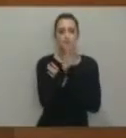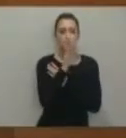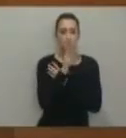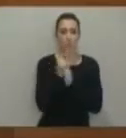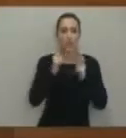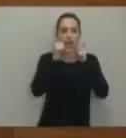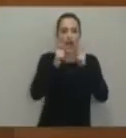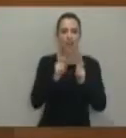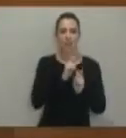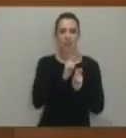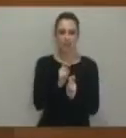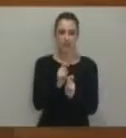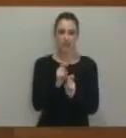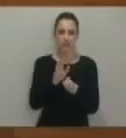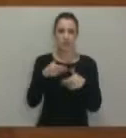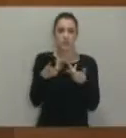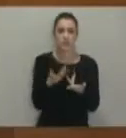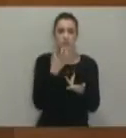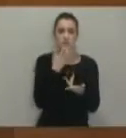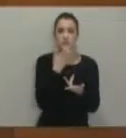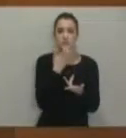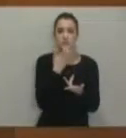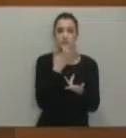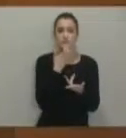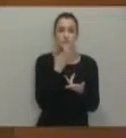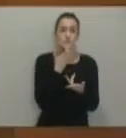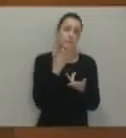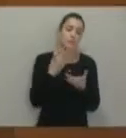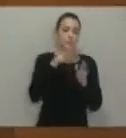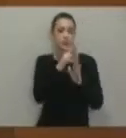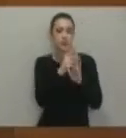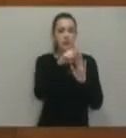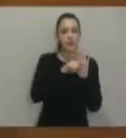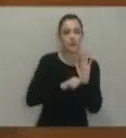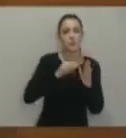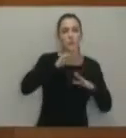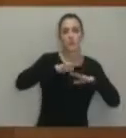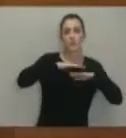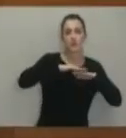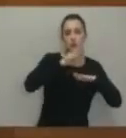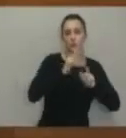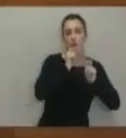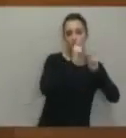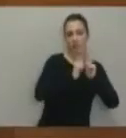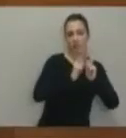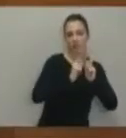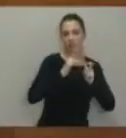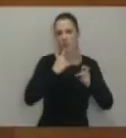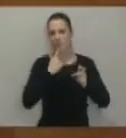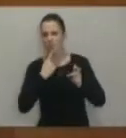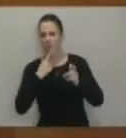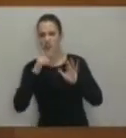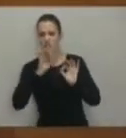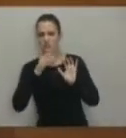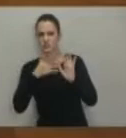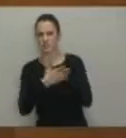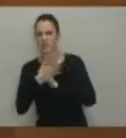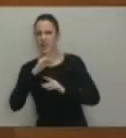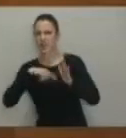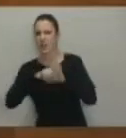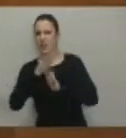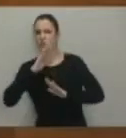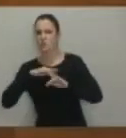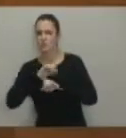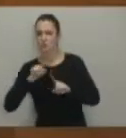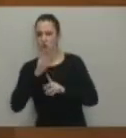acreditarse. Y, por lo tanto, si se cumplía un requisito para la acreditación, ¿cómo podía decirse que esa era una prestación irregular y, además,